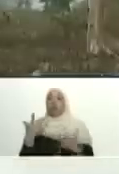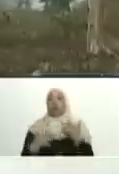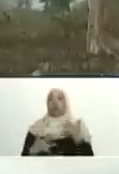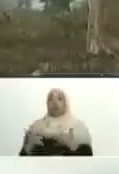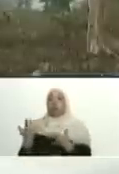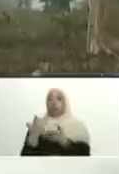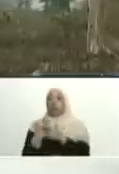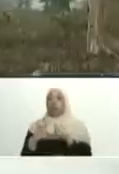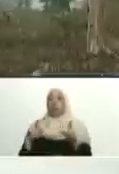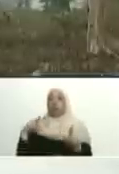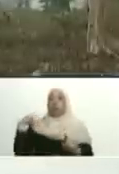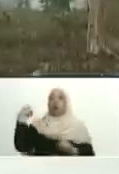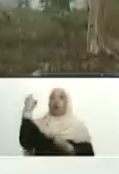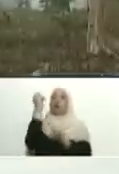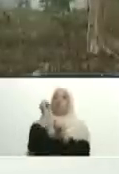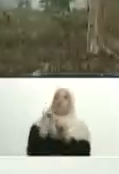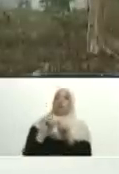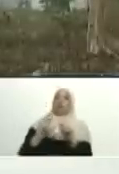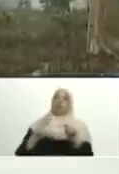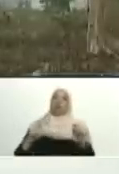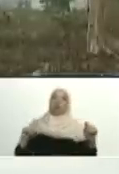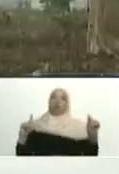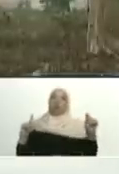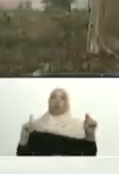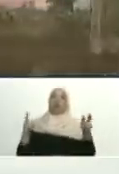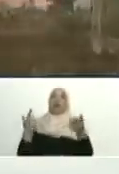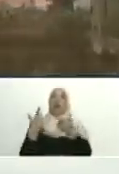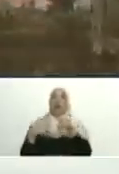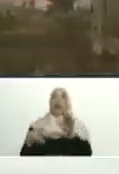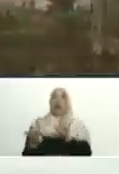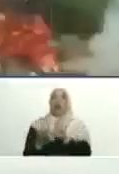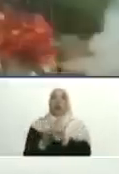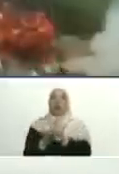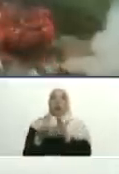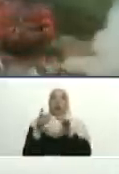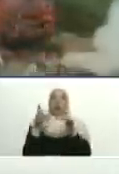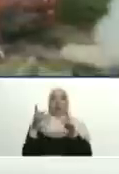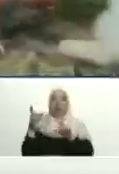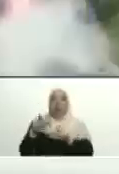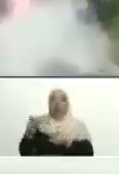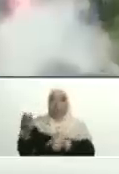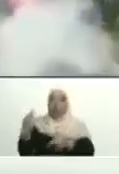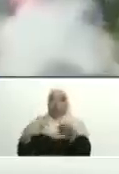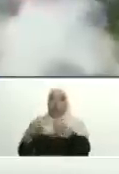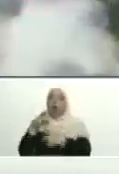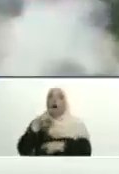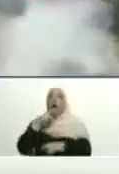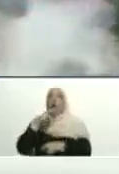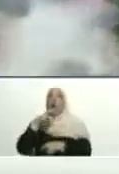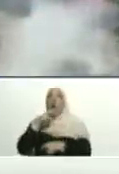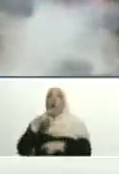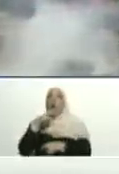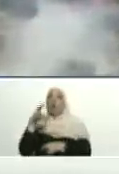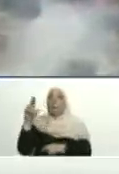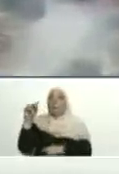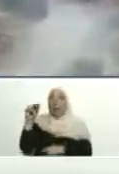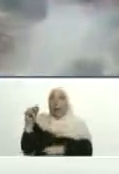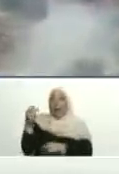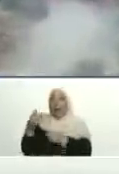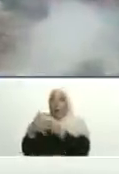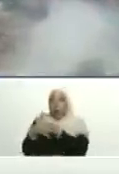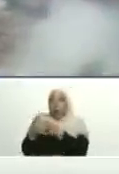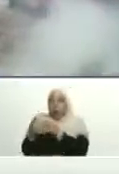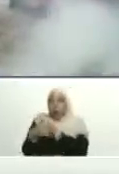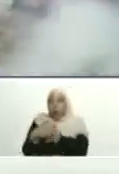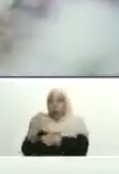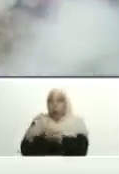el Amazonas de la minería ilegal son un éxito total y se van a incrementar y se van a